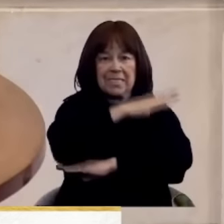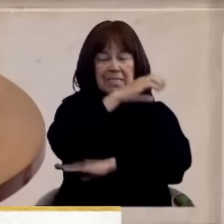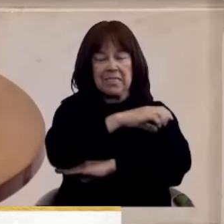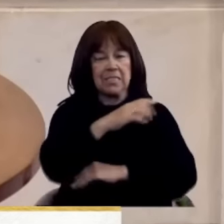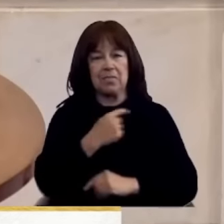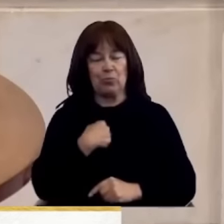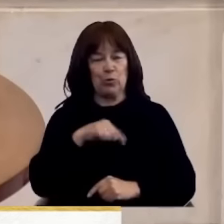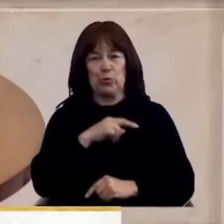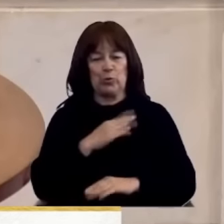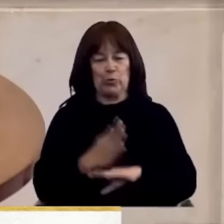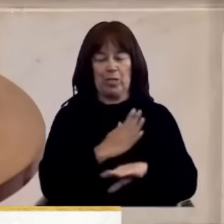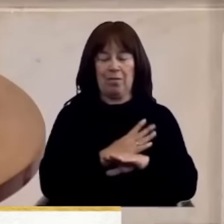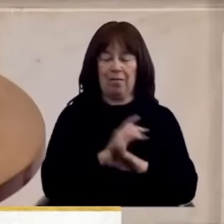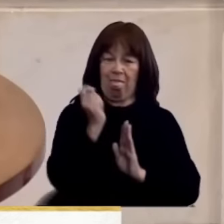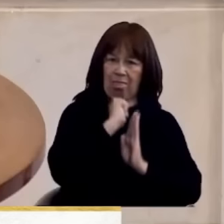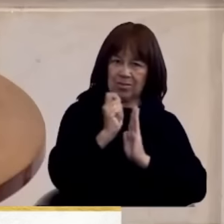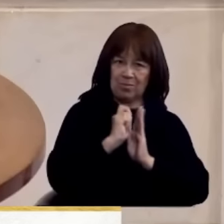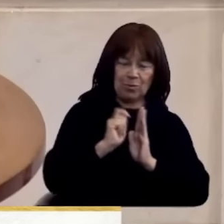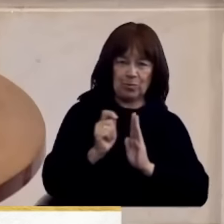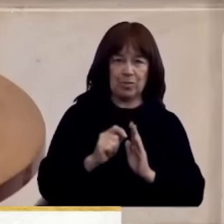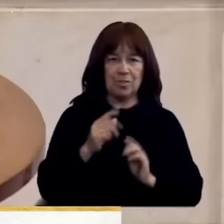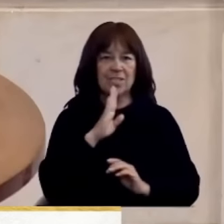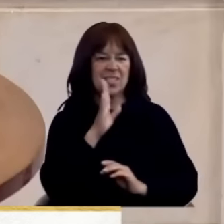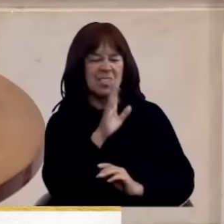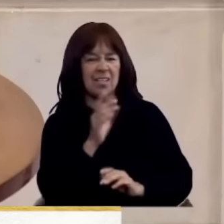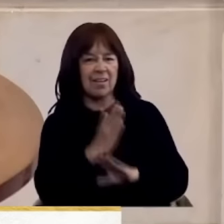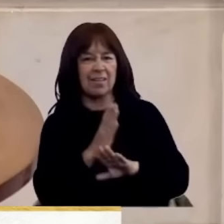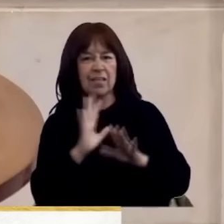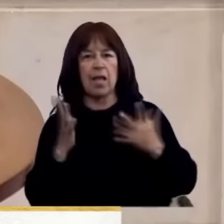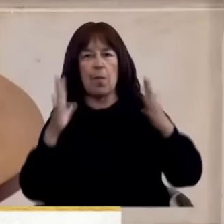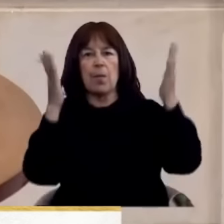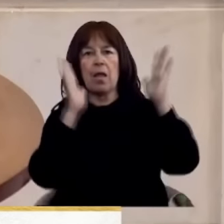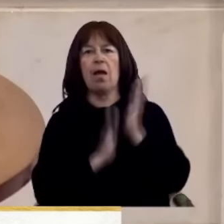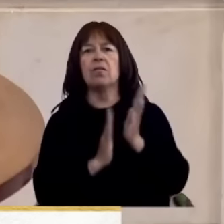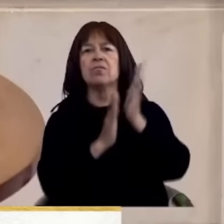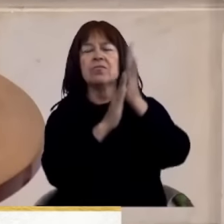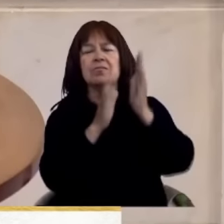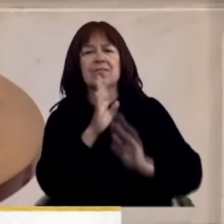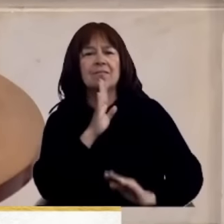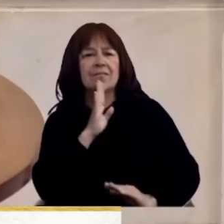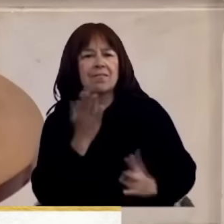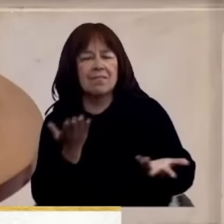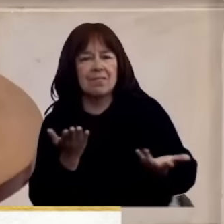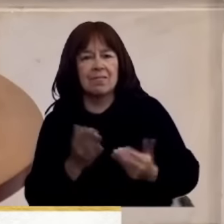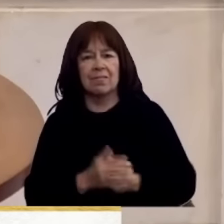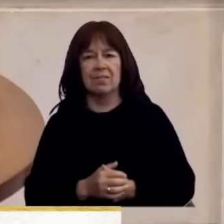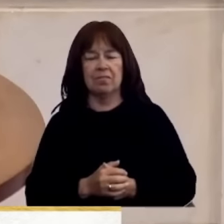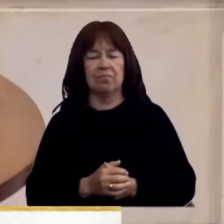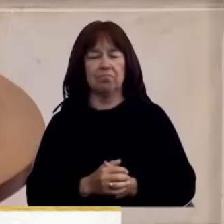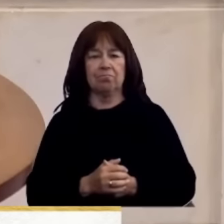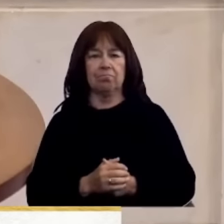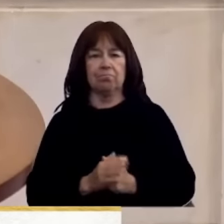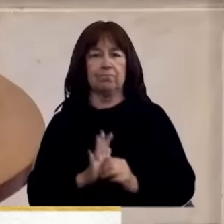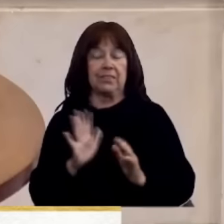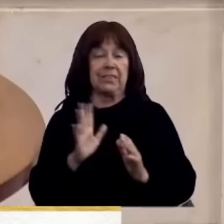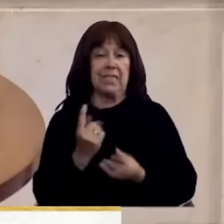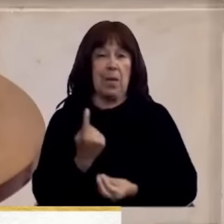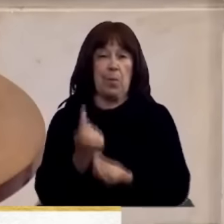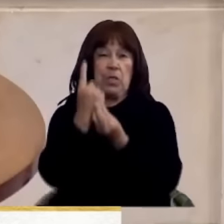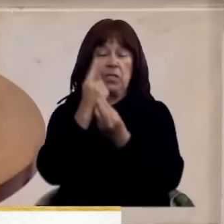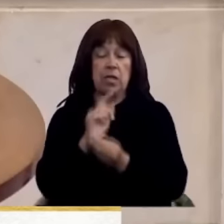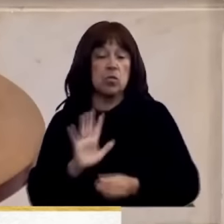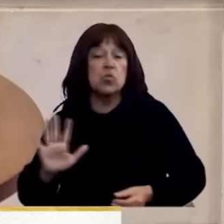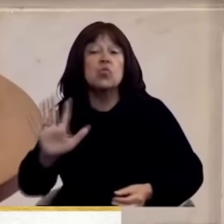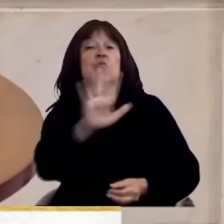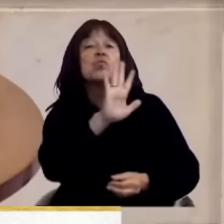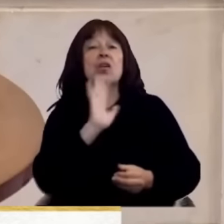los pliegos, y los que estaban dando los aplausos, equivocados que están, porque el rezago ideológico es de ustedes, y la politiquería es de